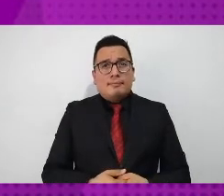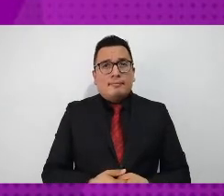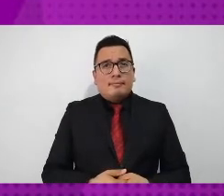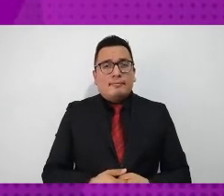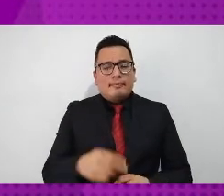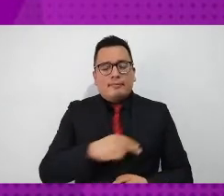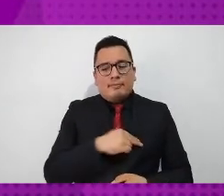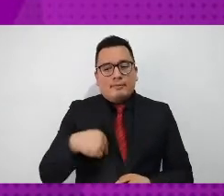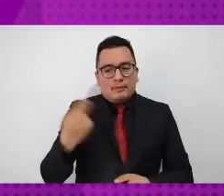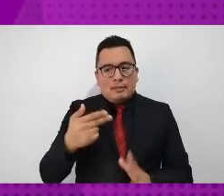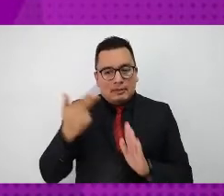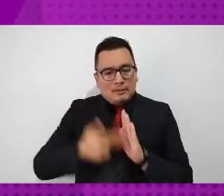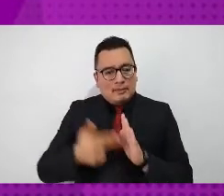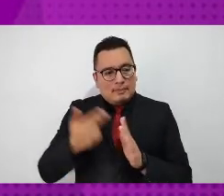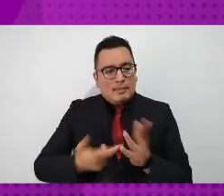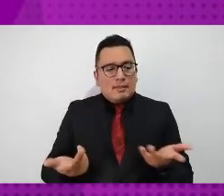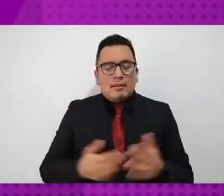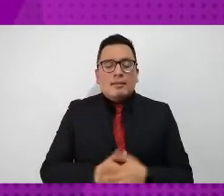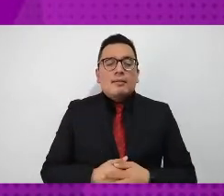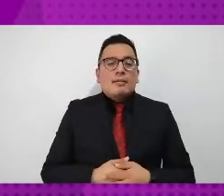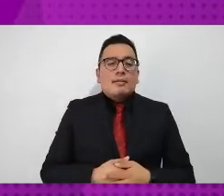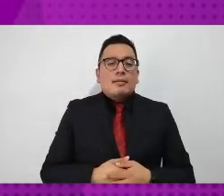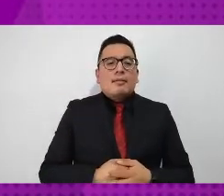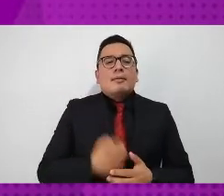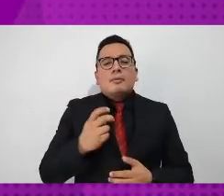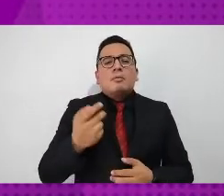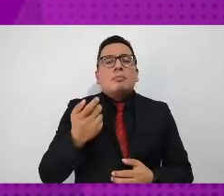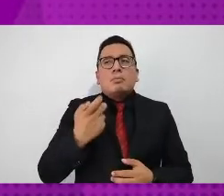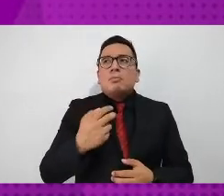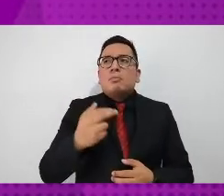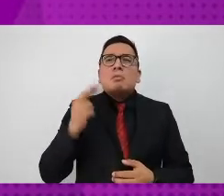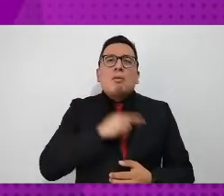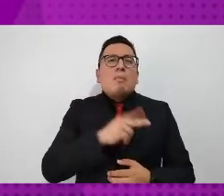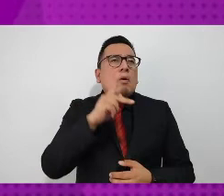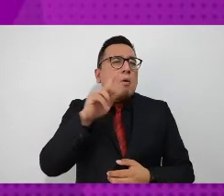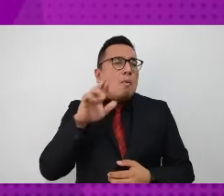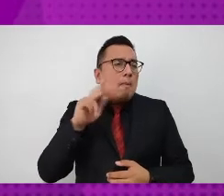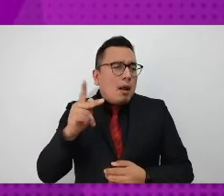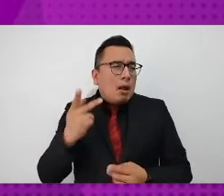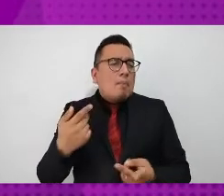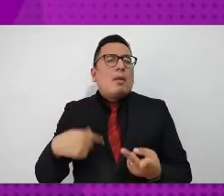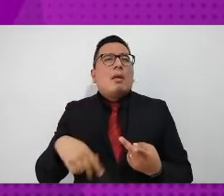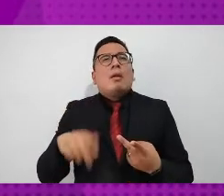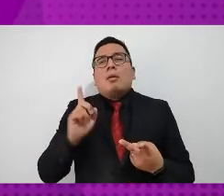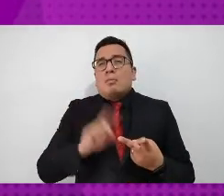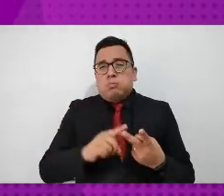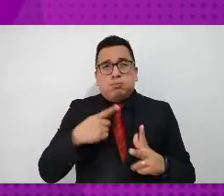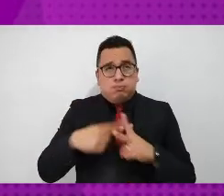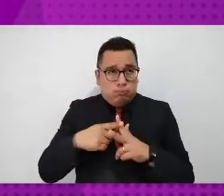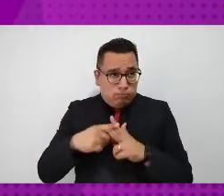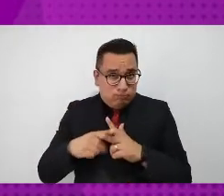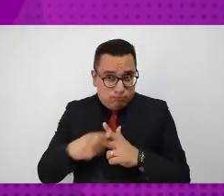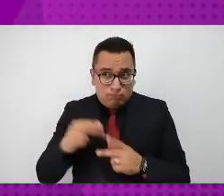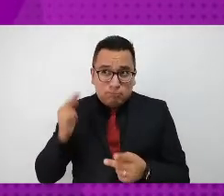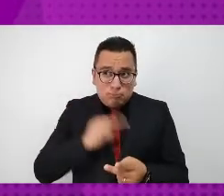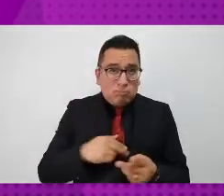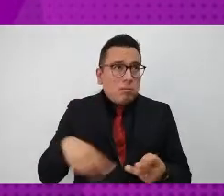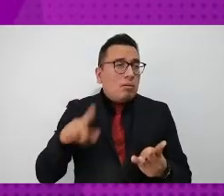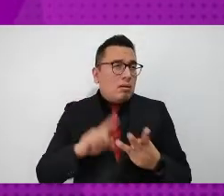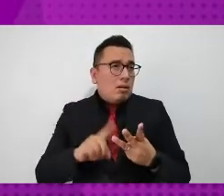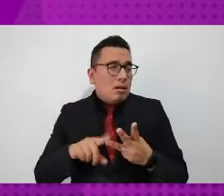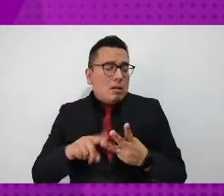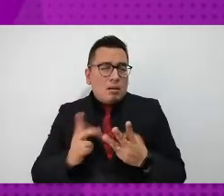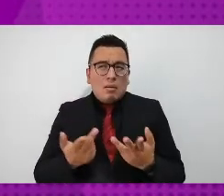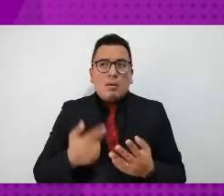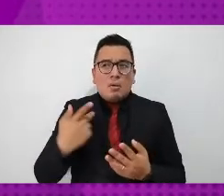nuestras herramientas y así así ocurrió con todo rápido prep y cómputos funcionaron muy bien y eso le dio certeza